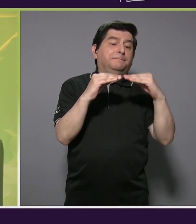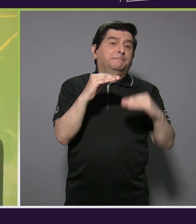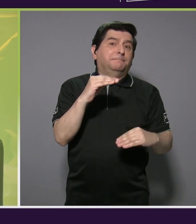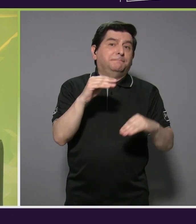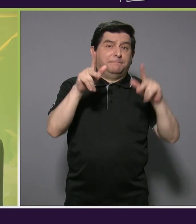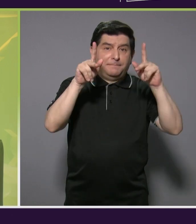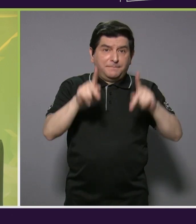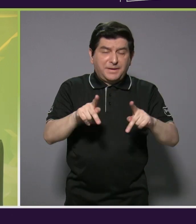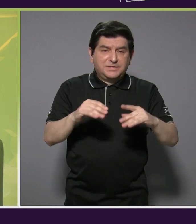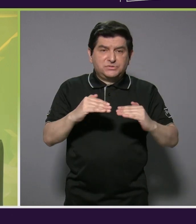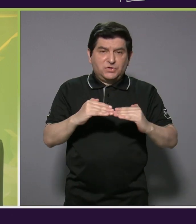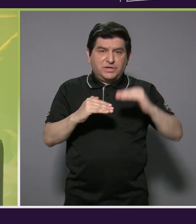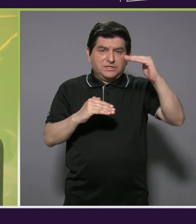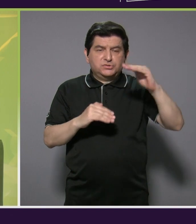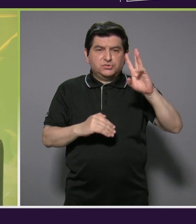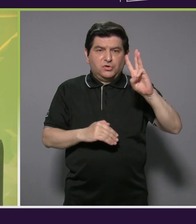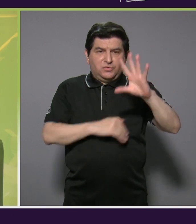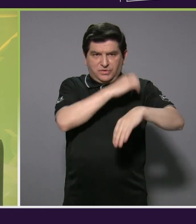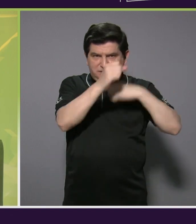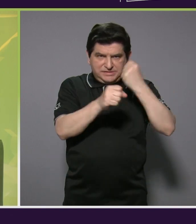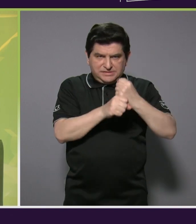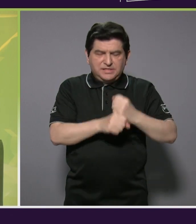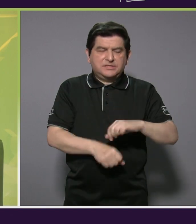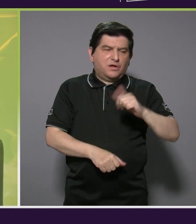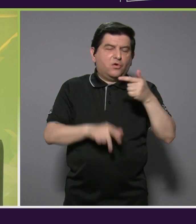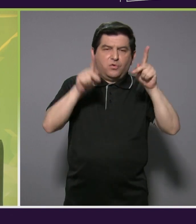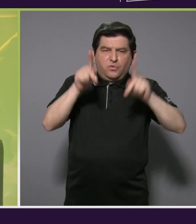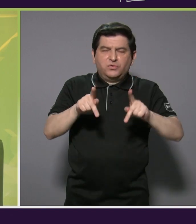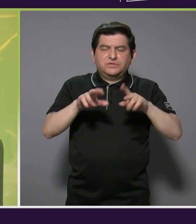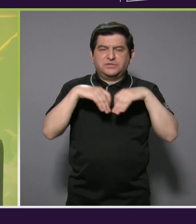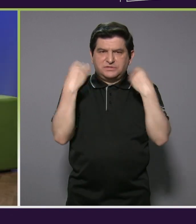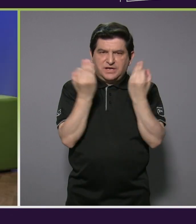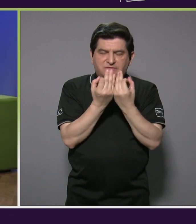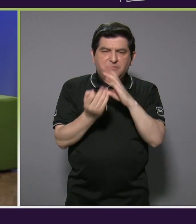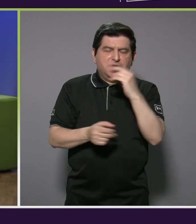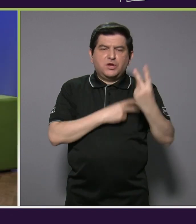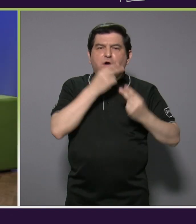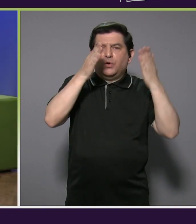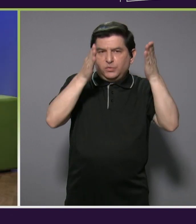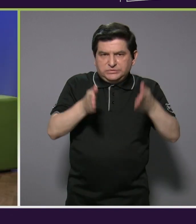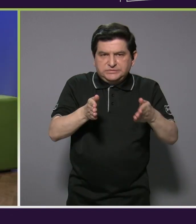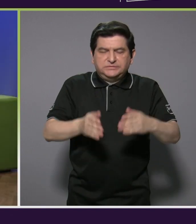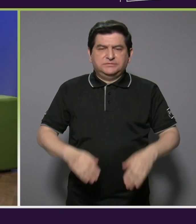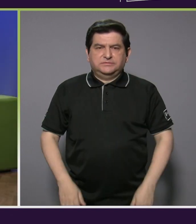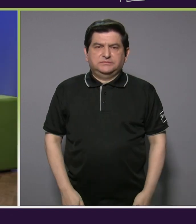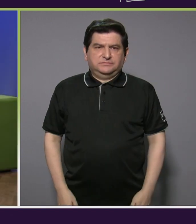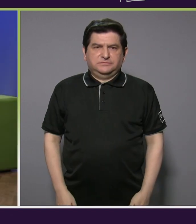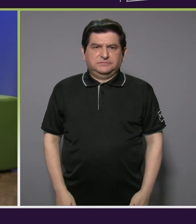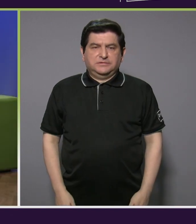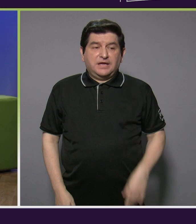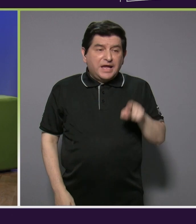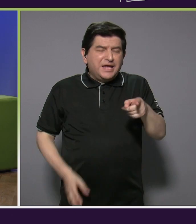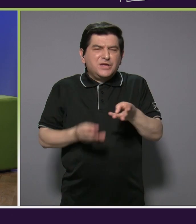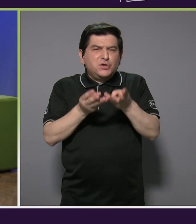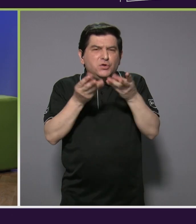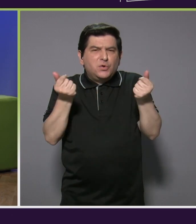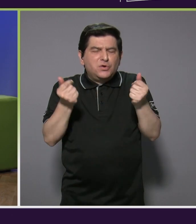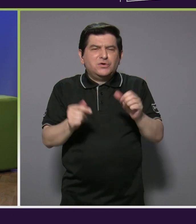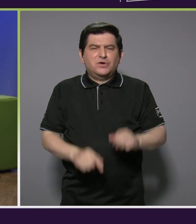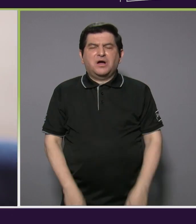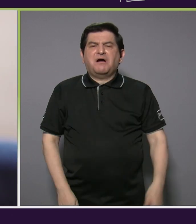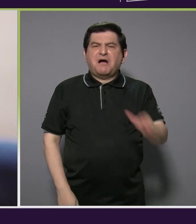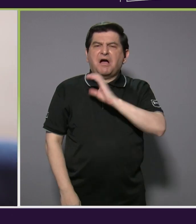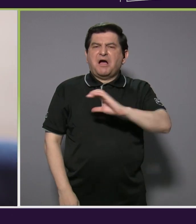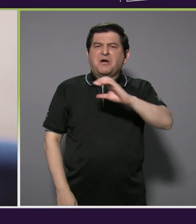las personas de más de 65 años con el resto de la familia o de sus vecinos y vecinas, también pues generó como esta conducta